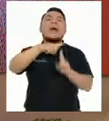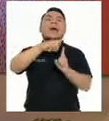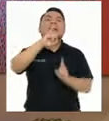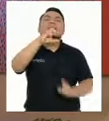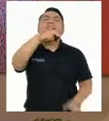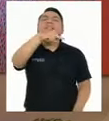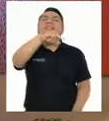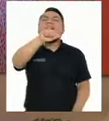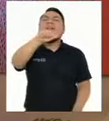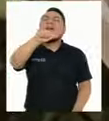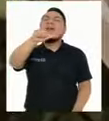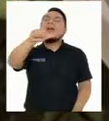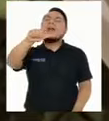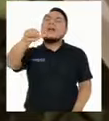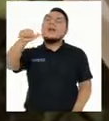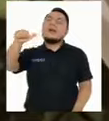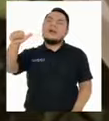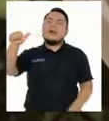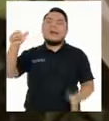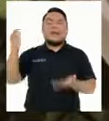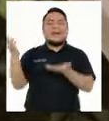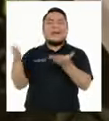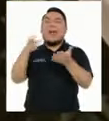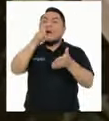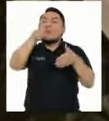la Tucana.